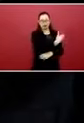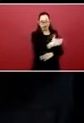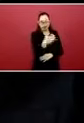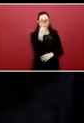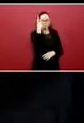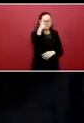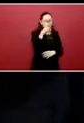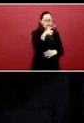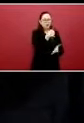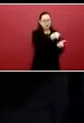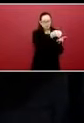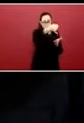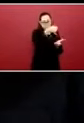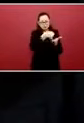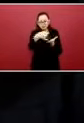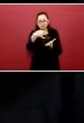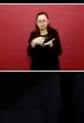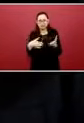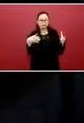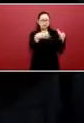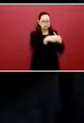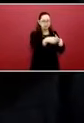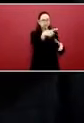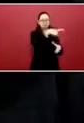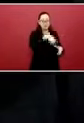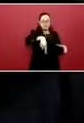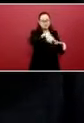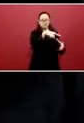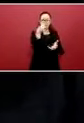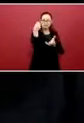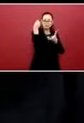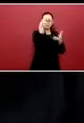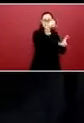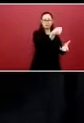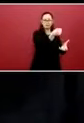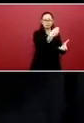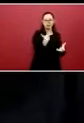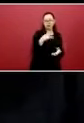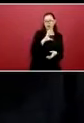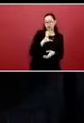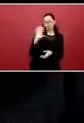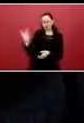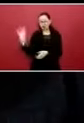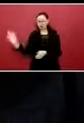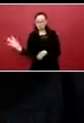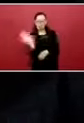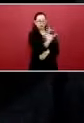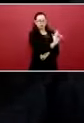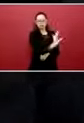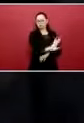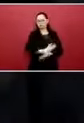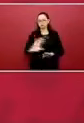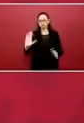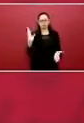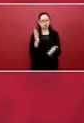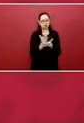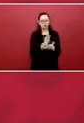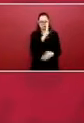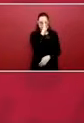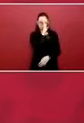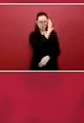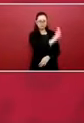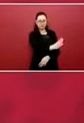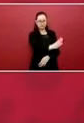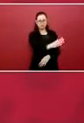pequeño propietario, al comunero, se acaba la intermediación. Vamos de esta manera